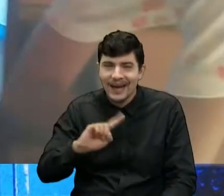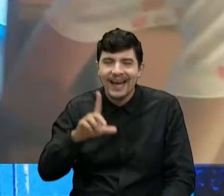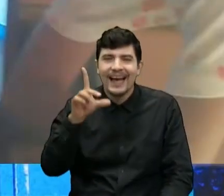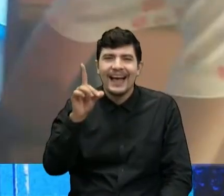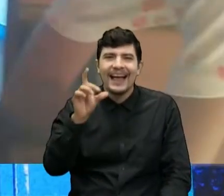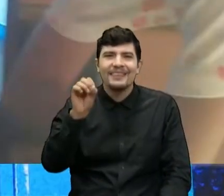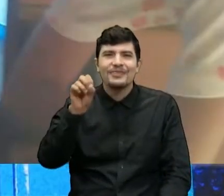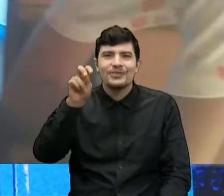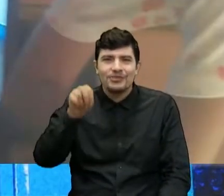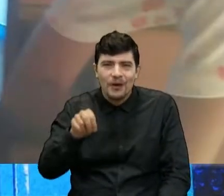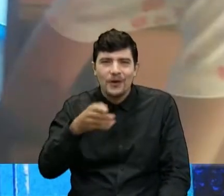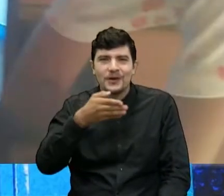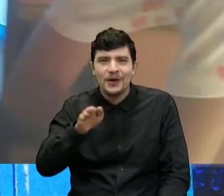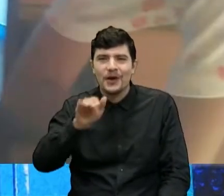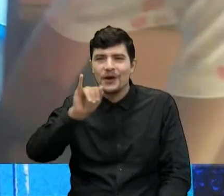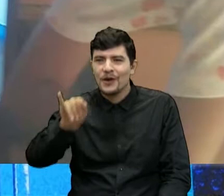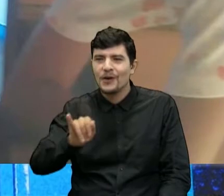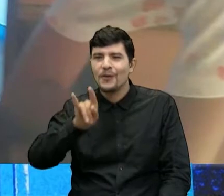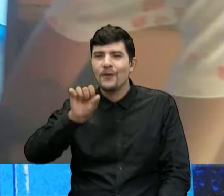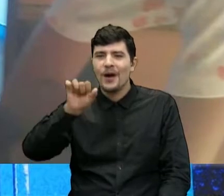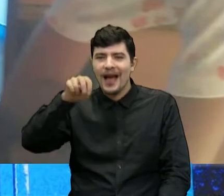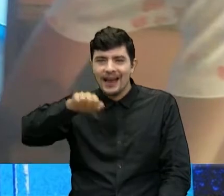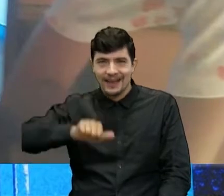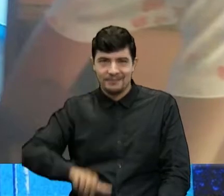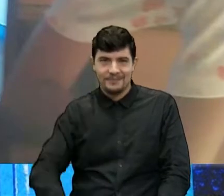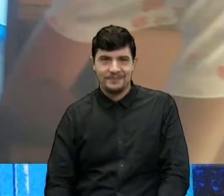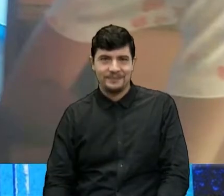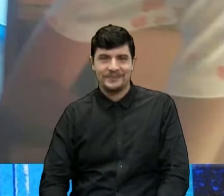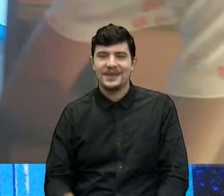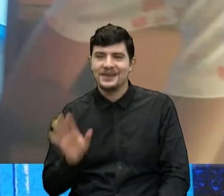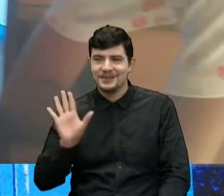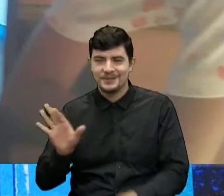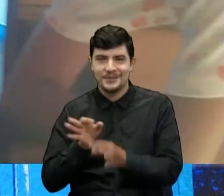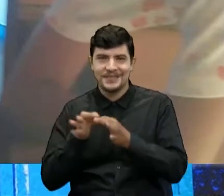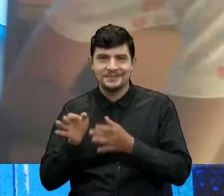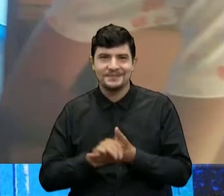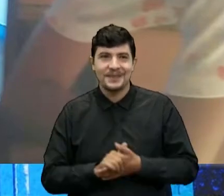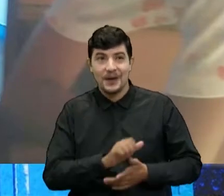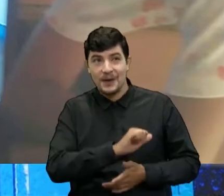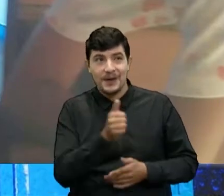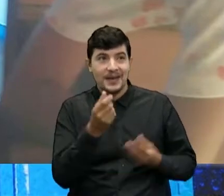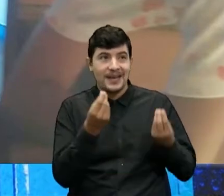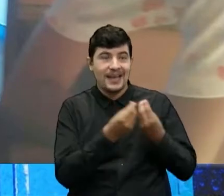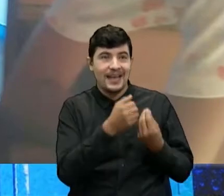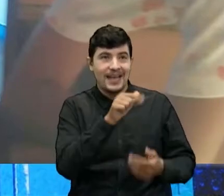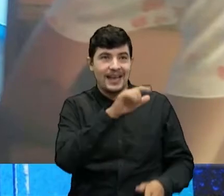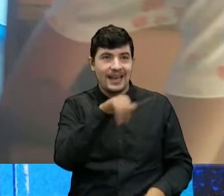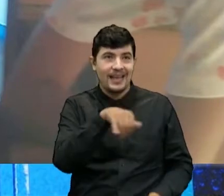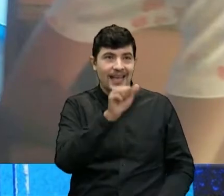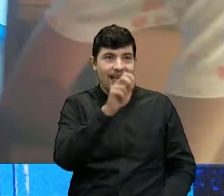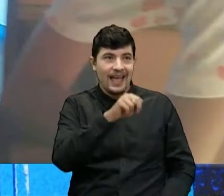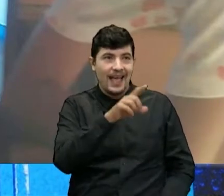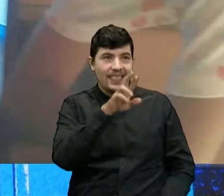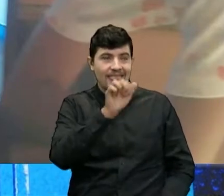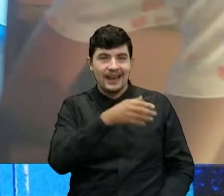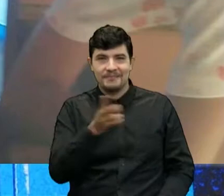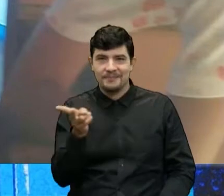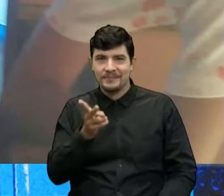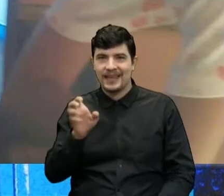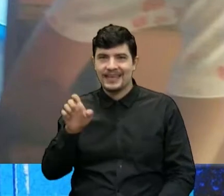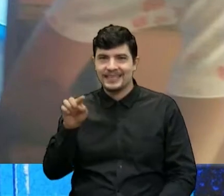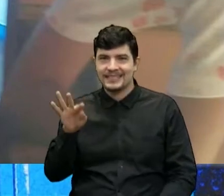Juana Ah, de la Don Juana Así es Y acá tenemos A otros compañeros Ella se llama Alejandra Y Esteban Y envían esta